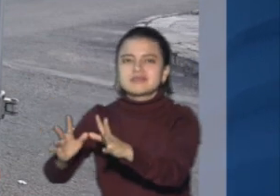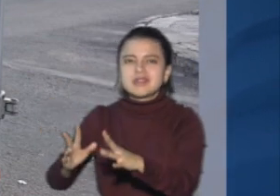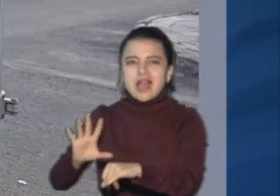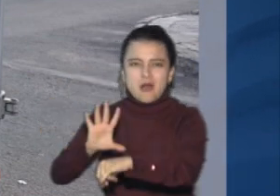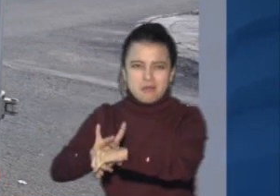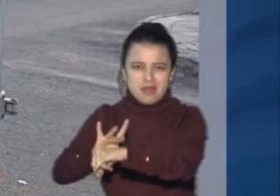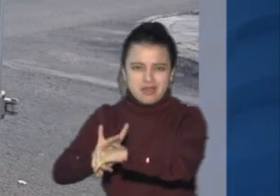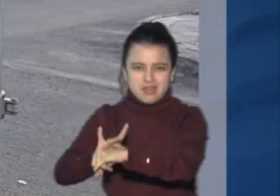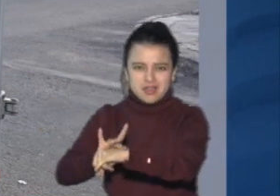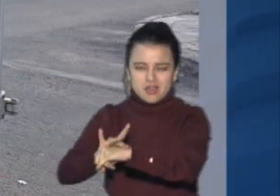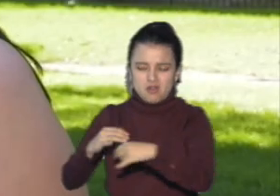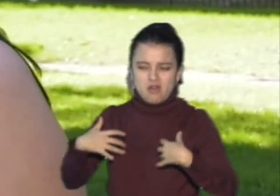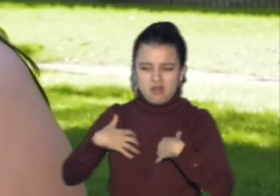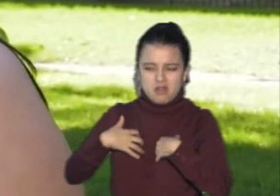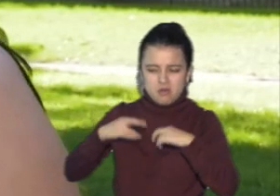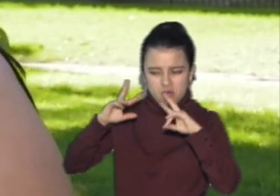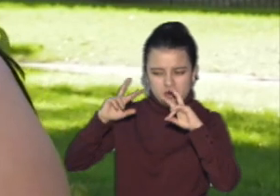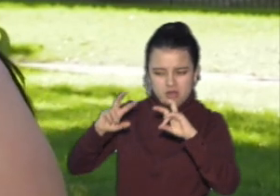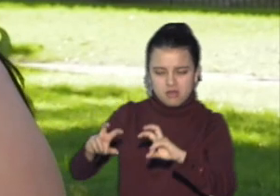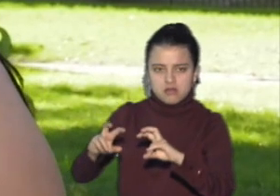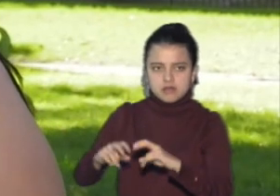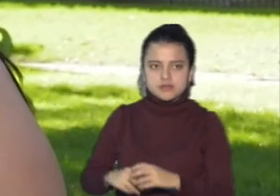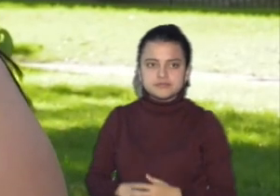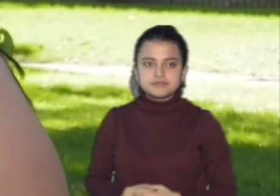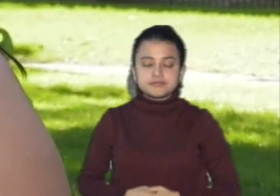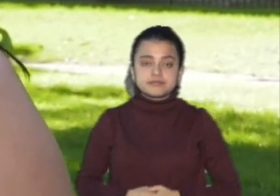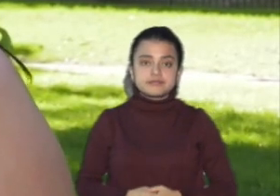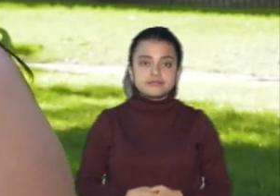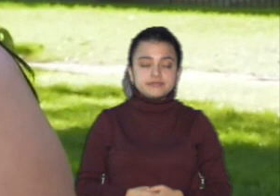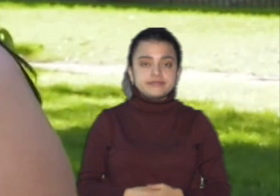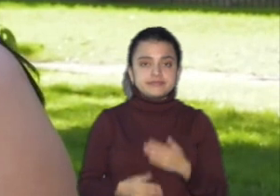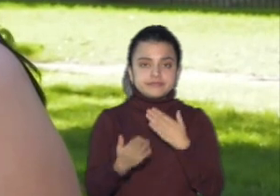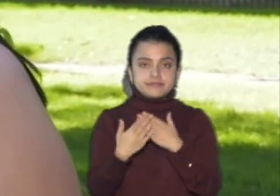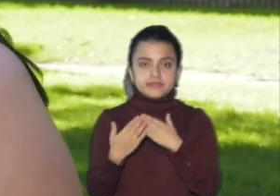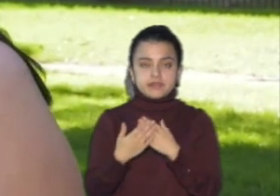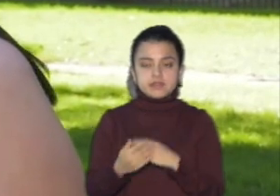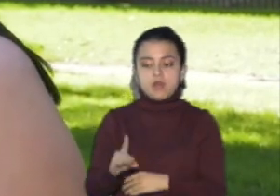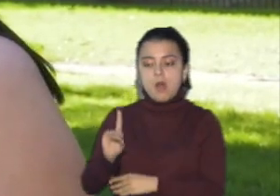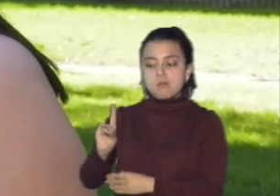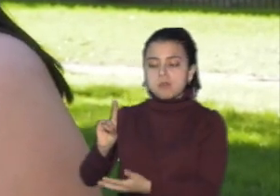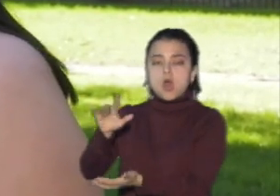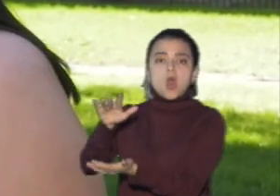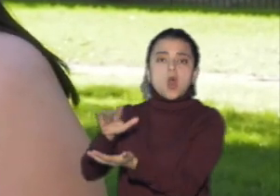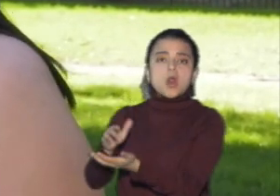había fallecido horas atrás. Nos indicaron que el perrito llevaba más de 12 horas muerto.